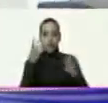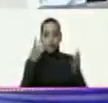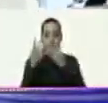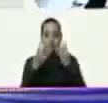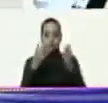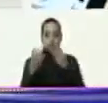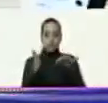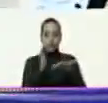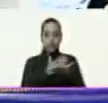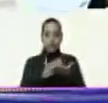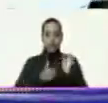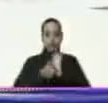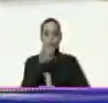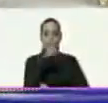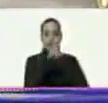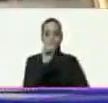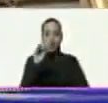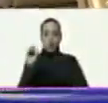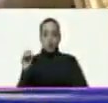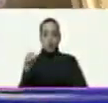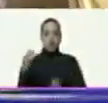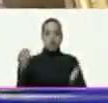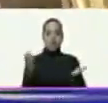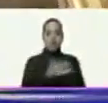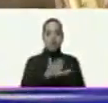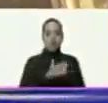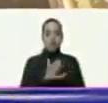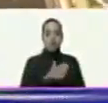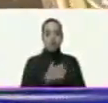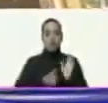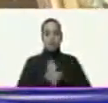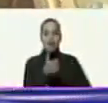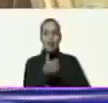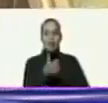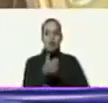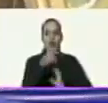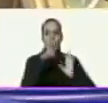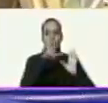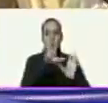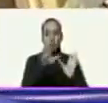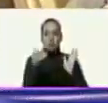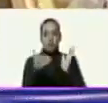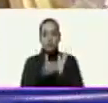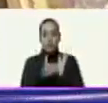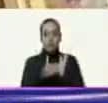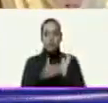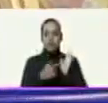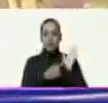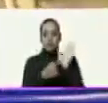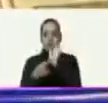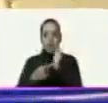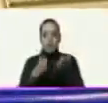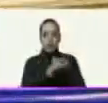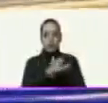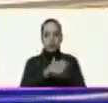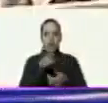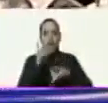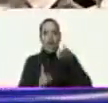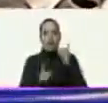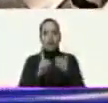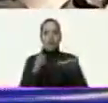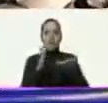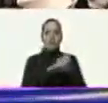más de 2.000 títulos que suman más de 8.000 ejemplares de libros, entre ellos como el libro